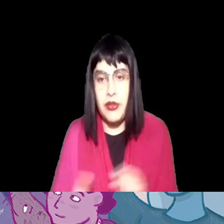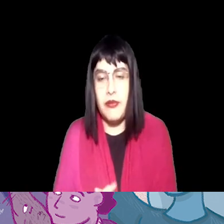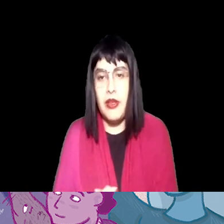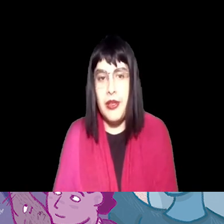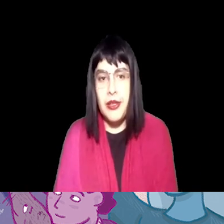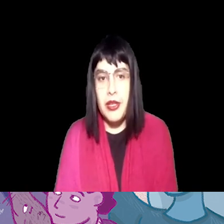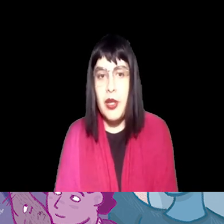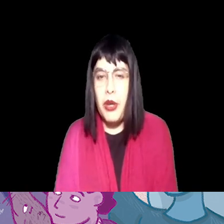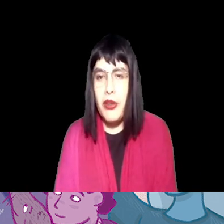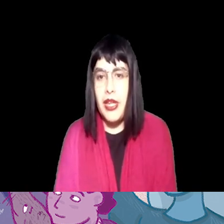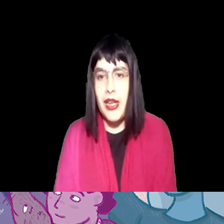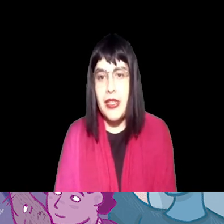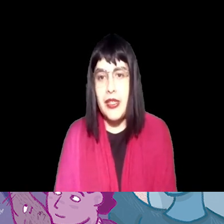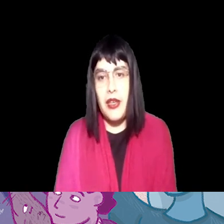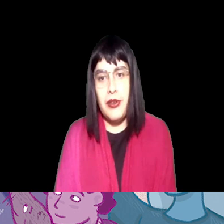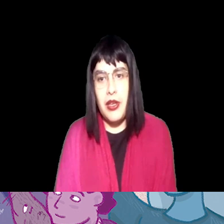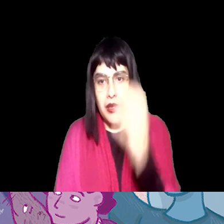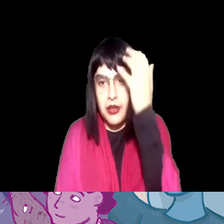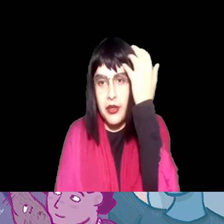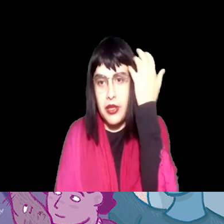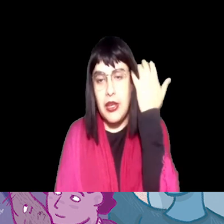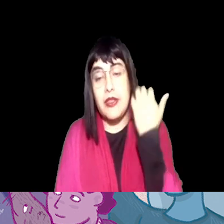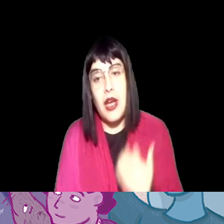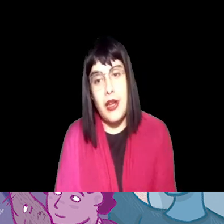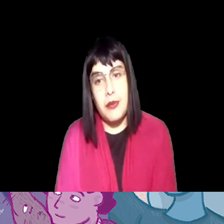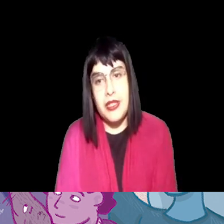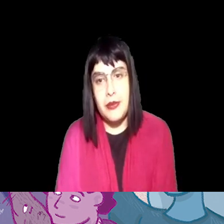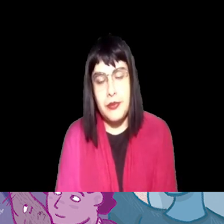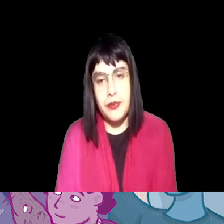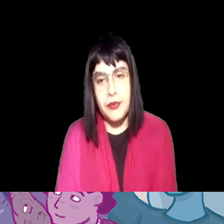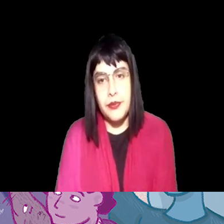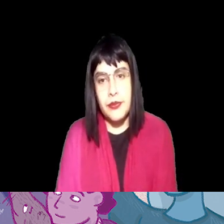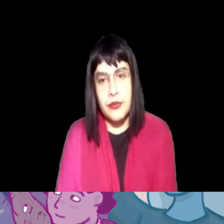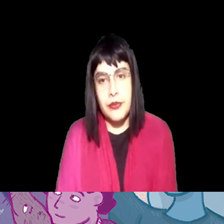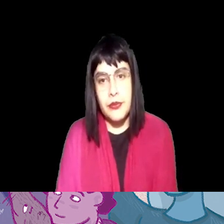pasando. ¿Qué nos puedes contar de ese año que quieras destacar, Mitch?